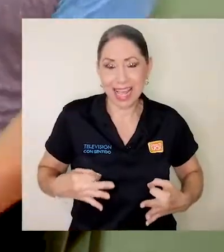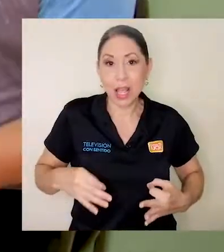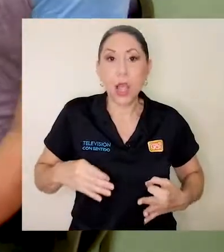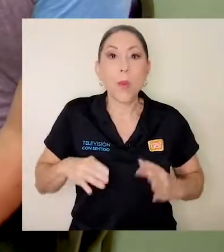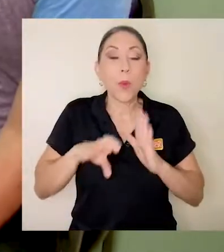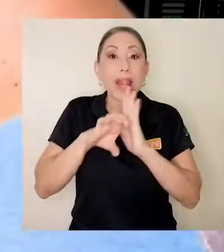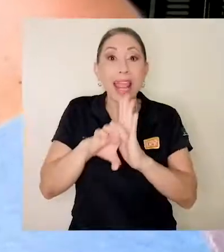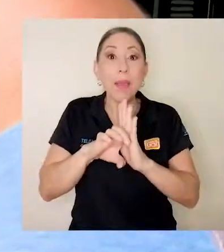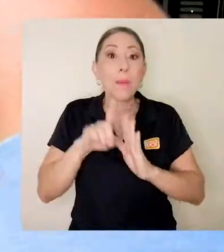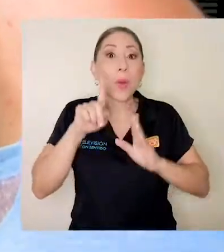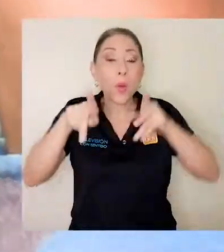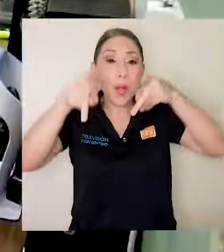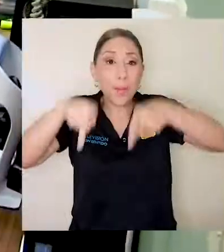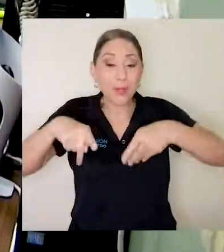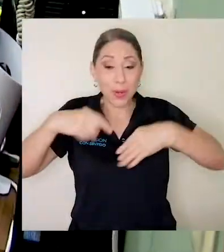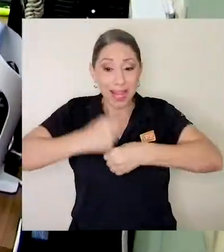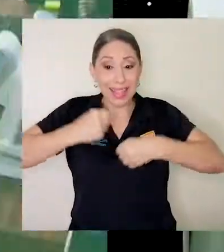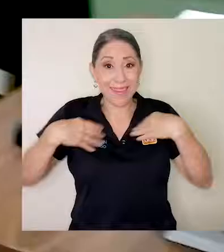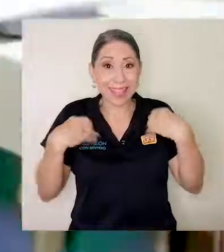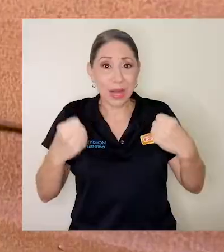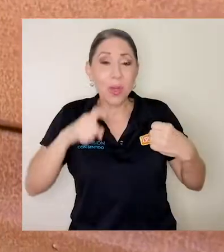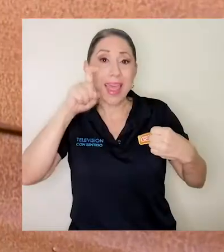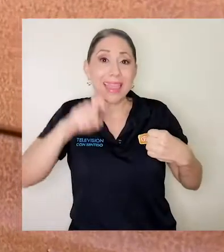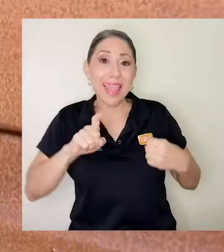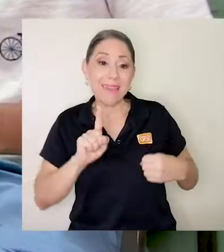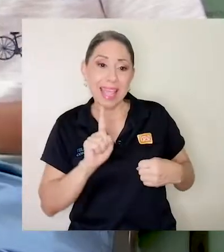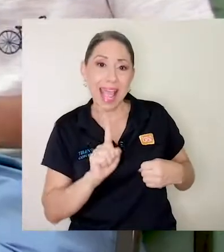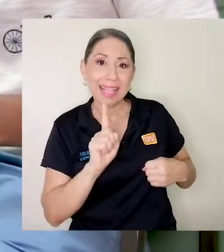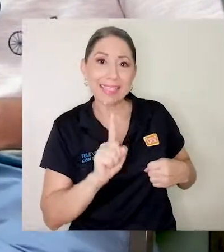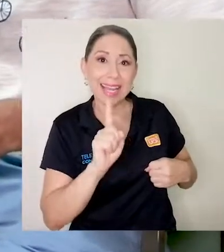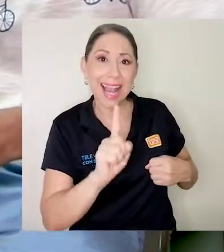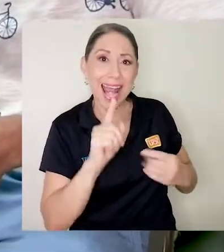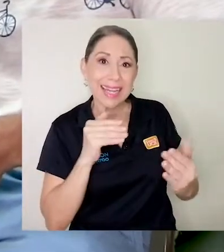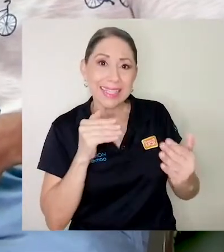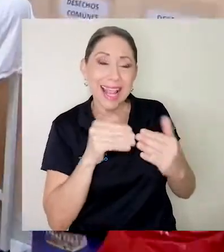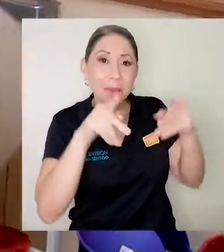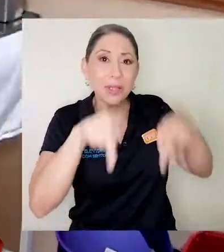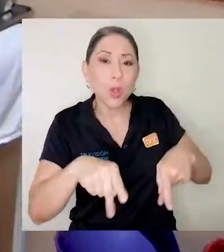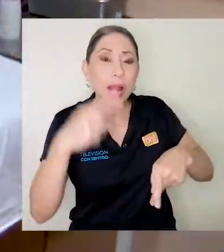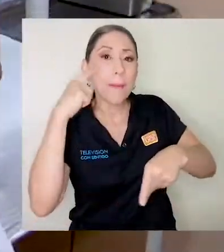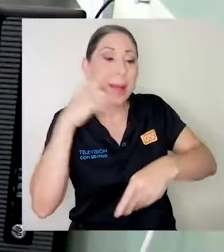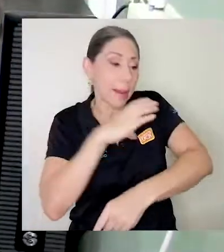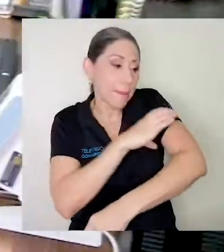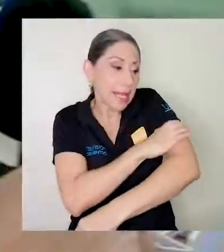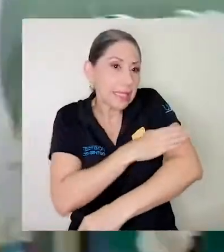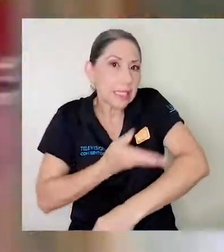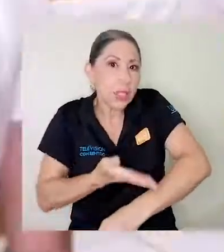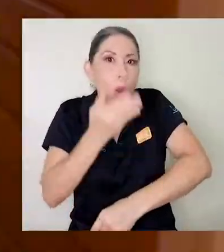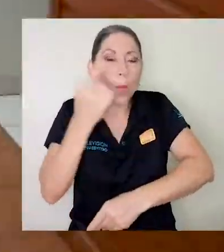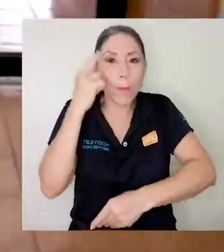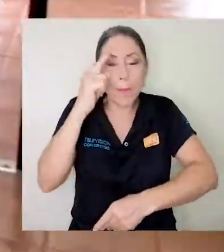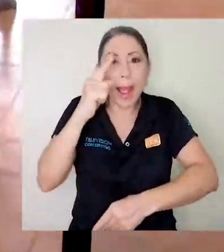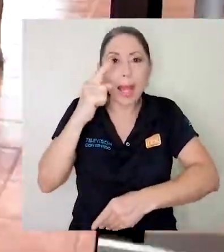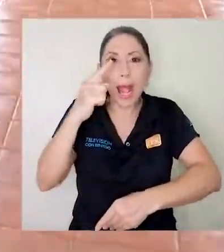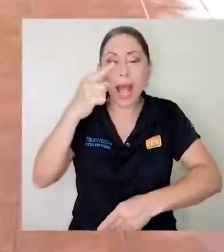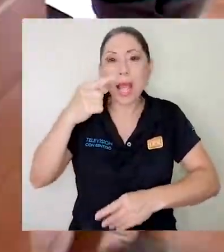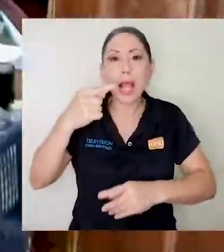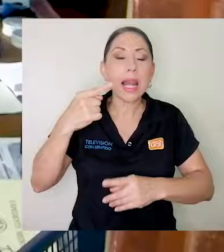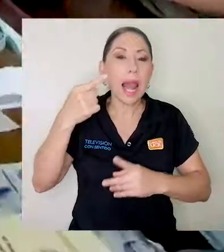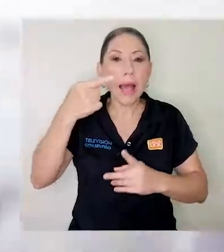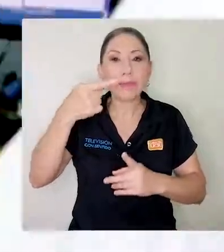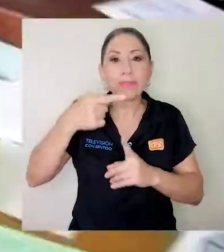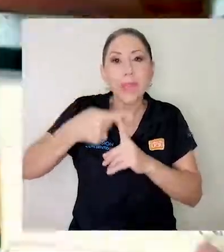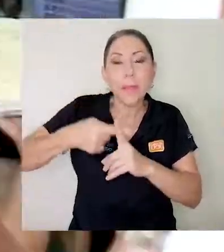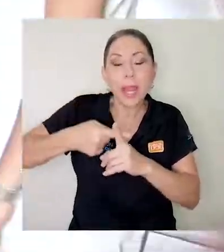clínico tiene que acercarse a la persona a tomarle la presión, a tomarle la temperatura. La otra cosa es que